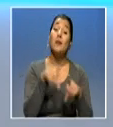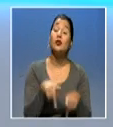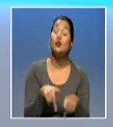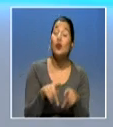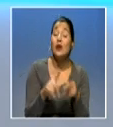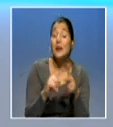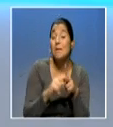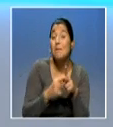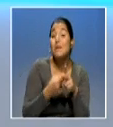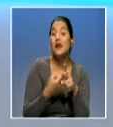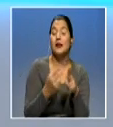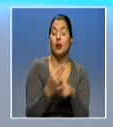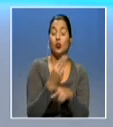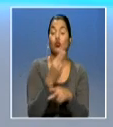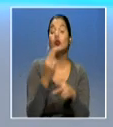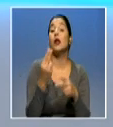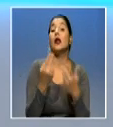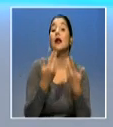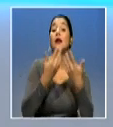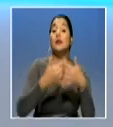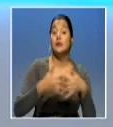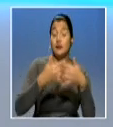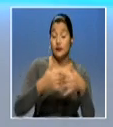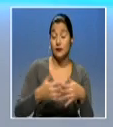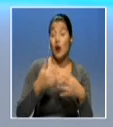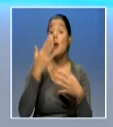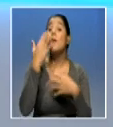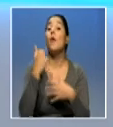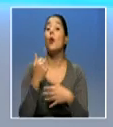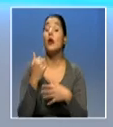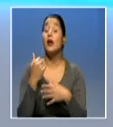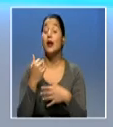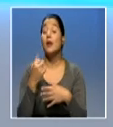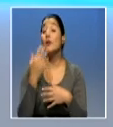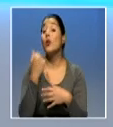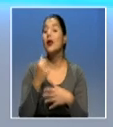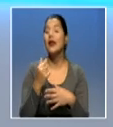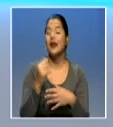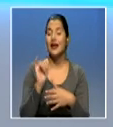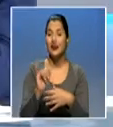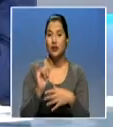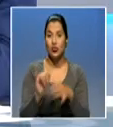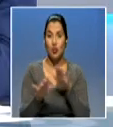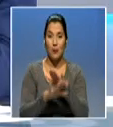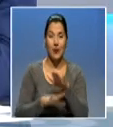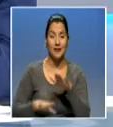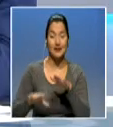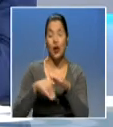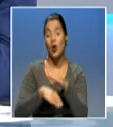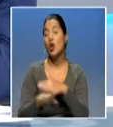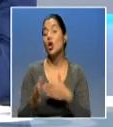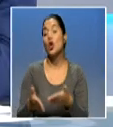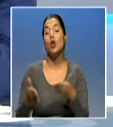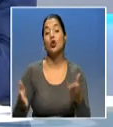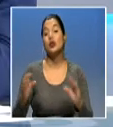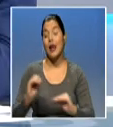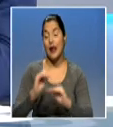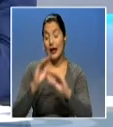es que la resolución se funda en elementos probatorios que nunca se tuvieron a la vista. O sea, por ejemplo, se